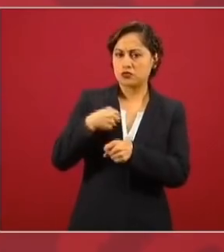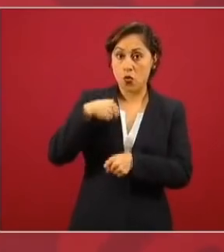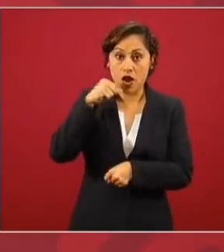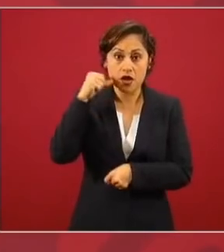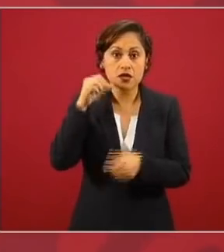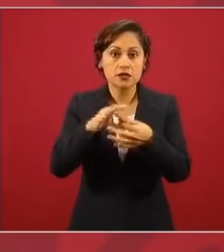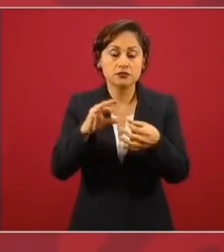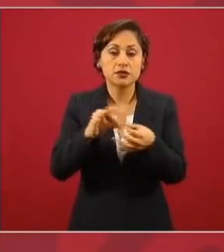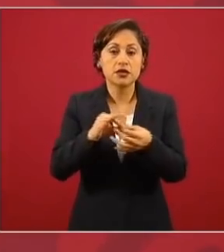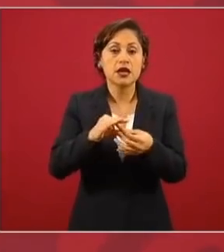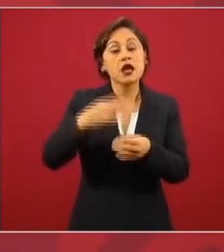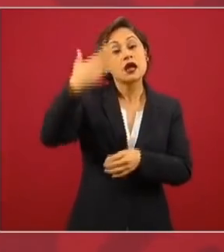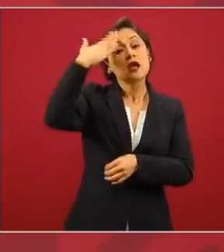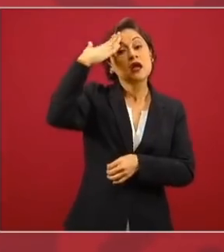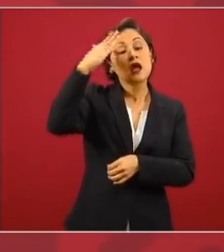el dirigente del PAN,